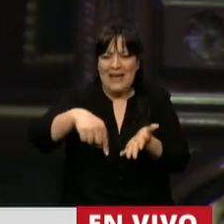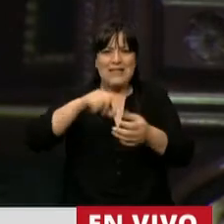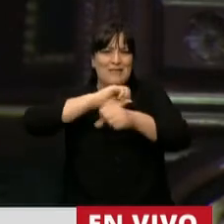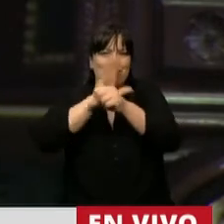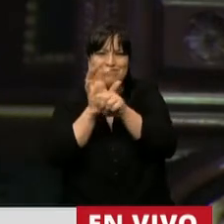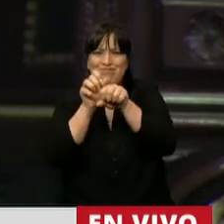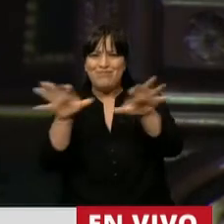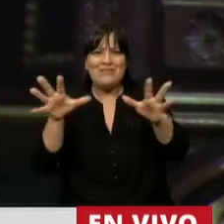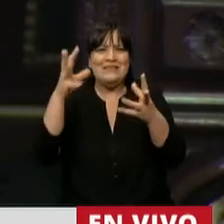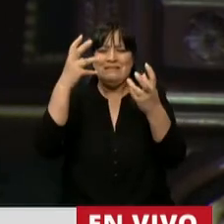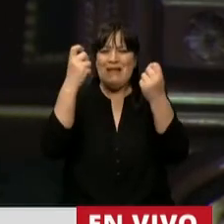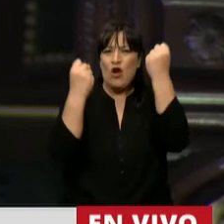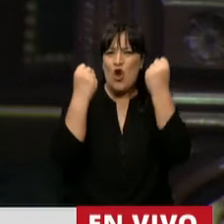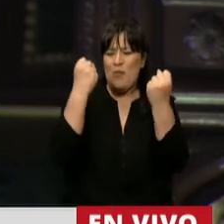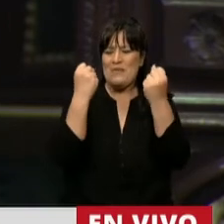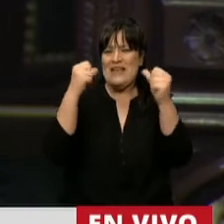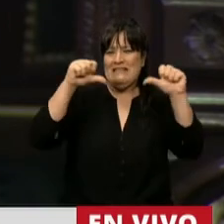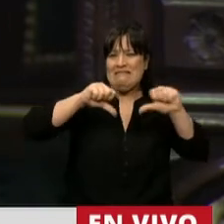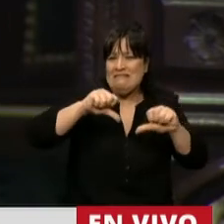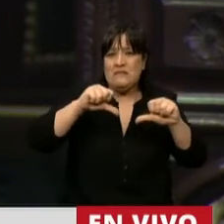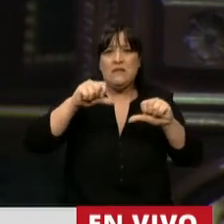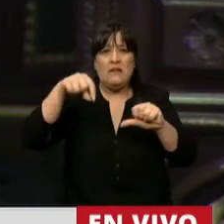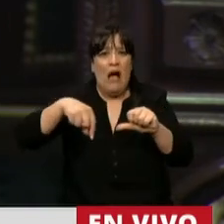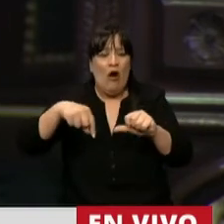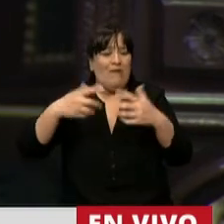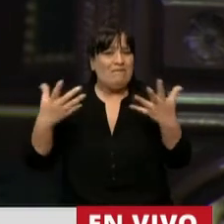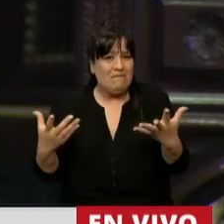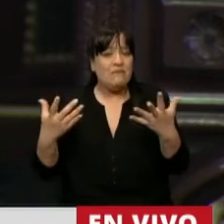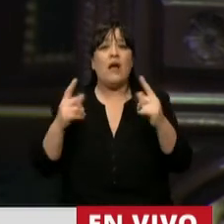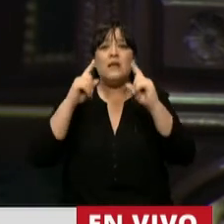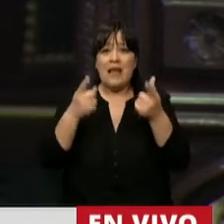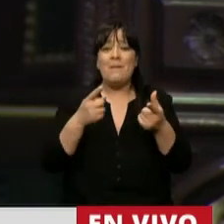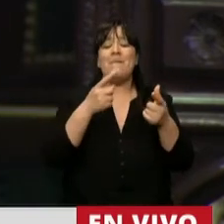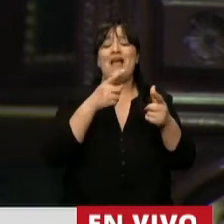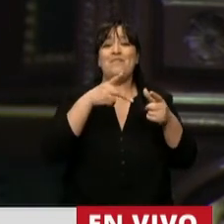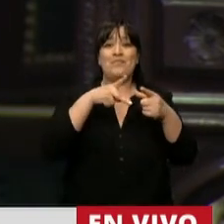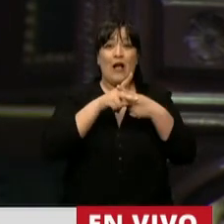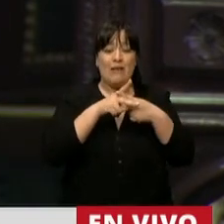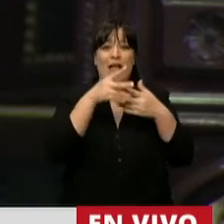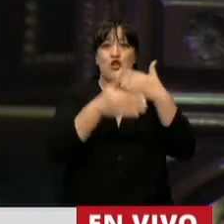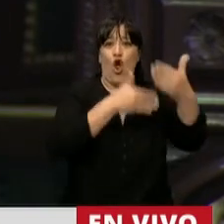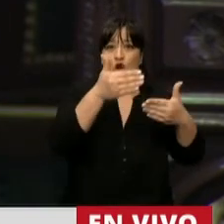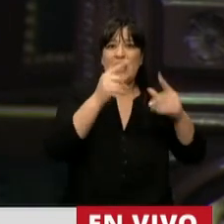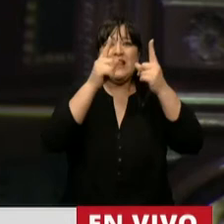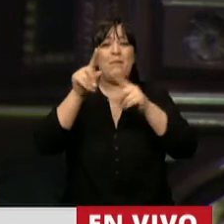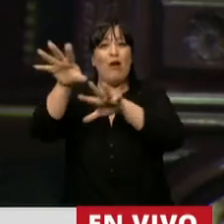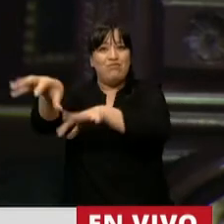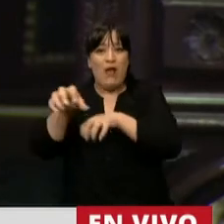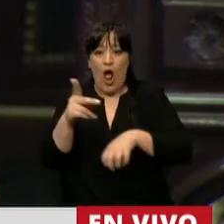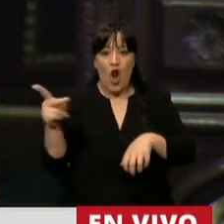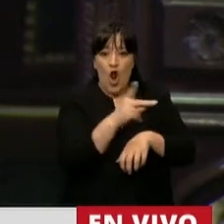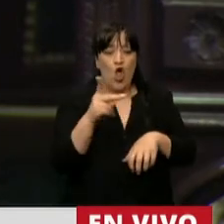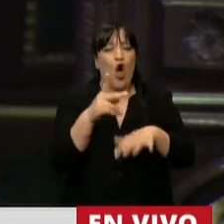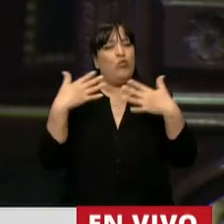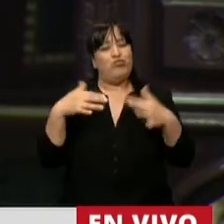económica este tipo de industria. Sin duda, junto con el agro, son la llave del éxito para salir adelante que tiene la